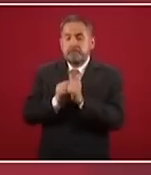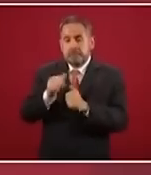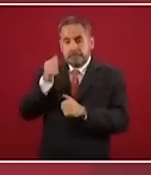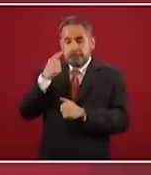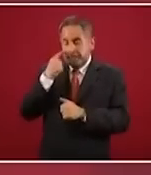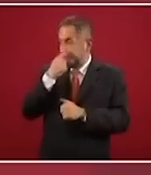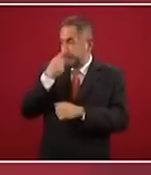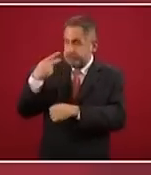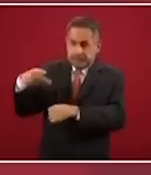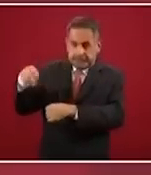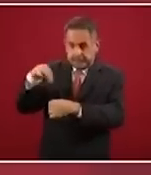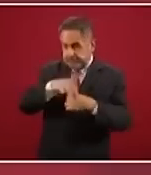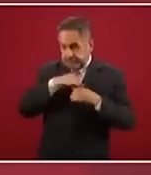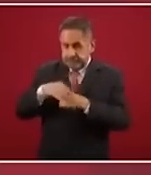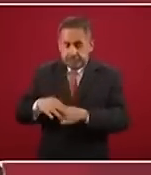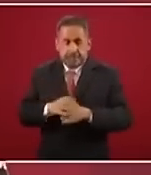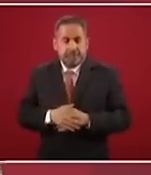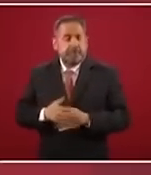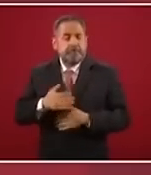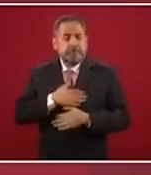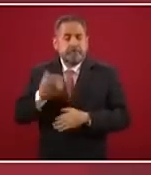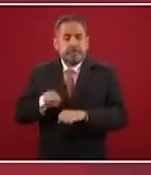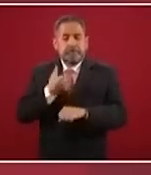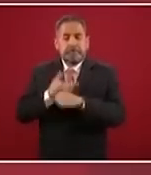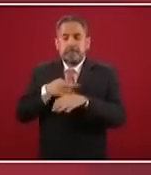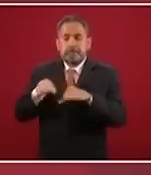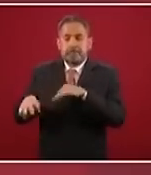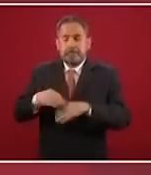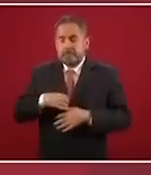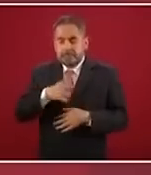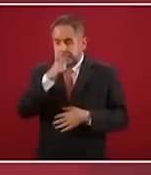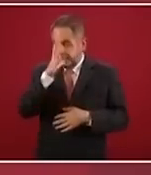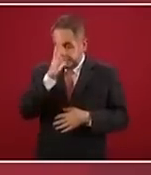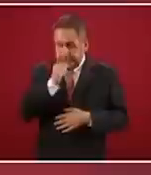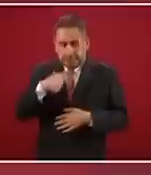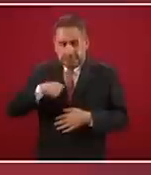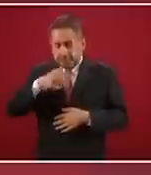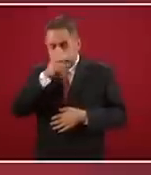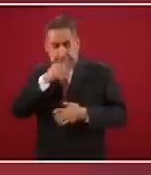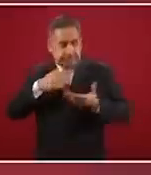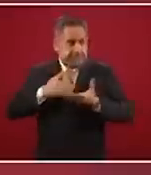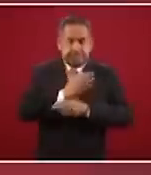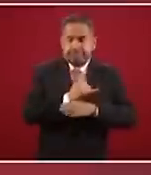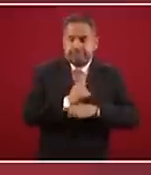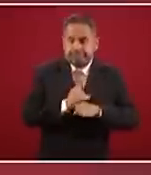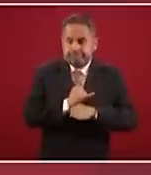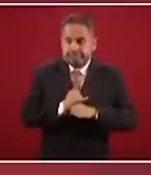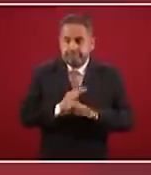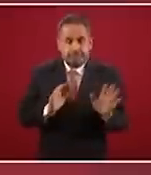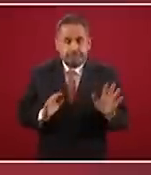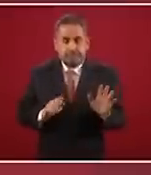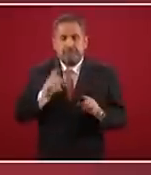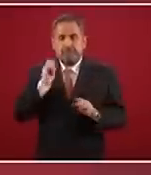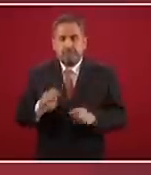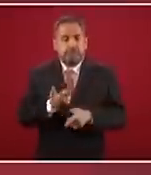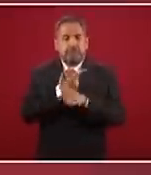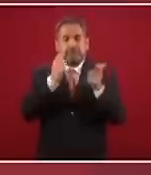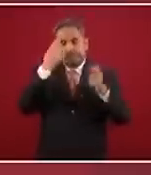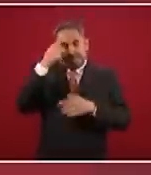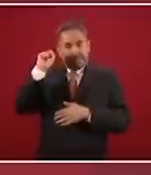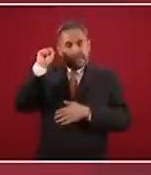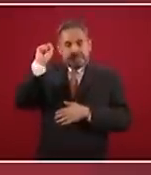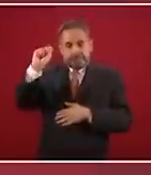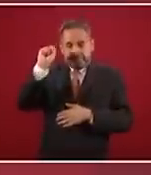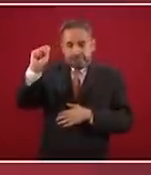libre, directo y secreto. La Secretaría del Trabajo no tiene facultades, porque estamos hablando de libertad sindical. Aquí justamente